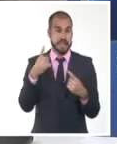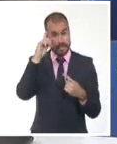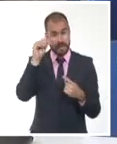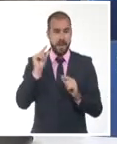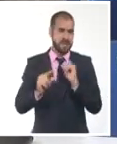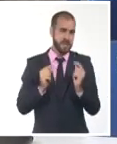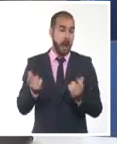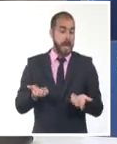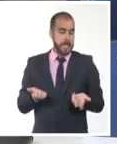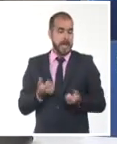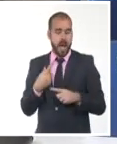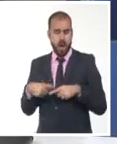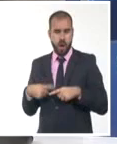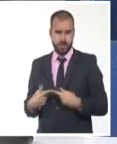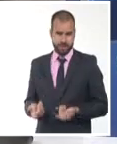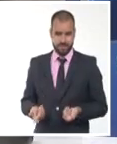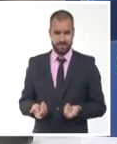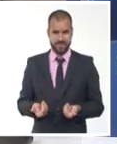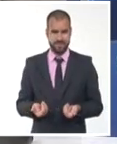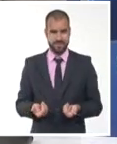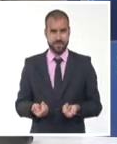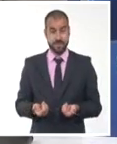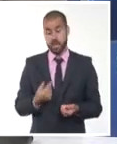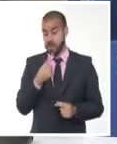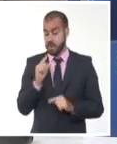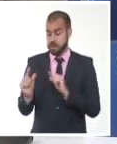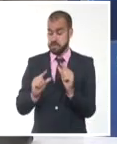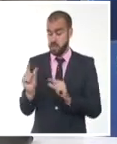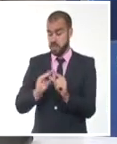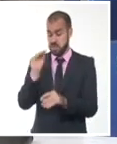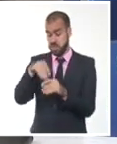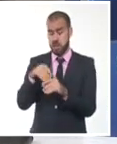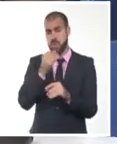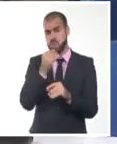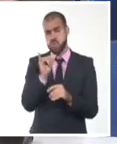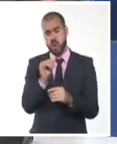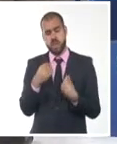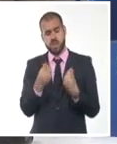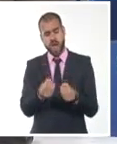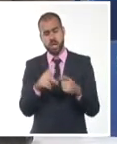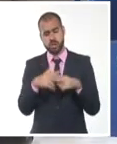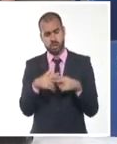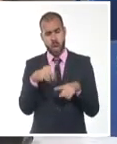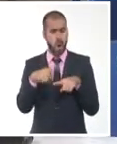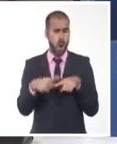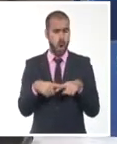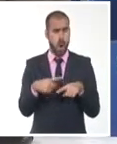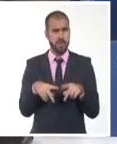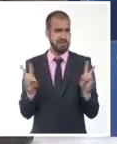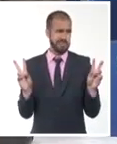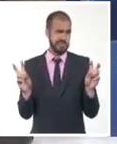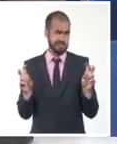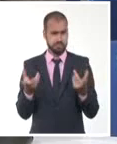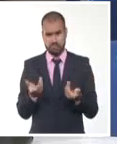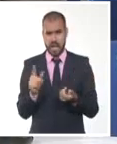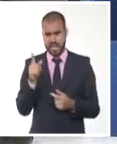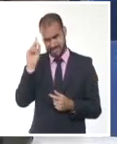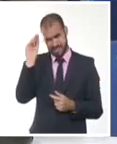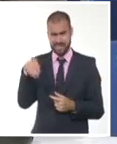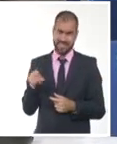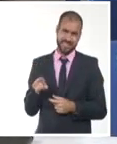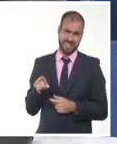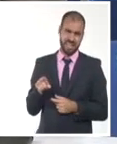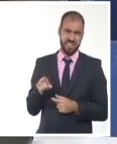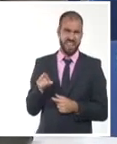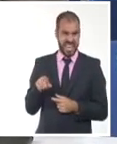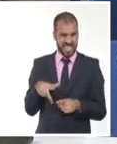esencias inamovibles, que llevan a los implicados a dar soluciones, como decíamos, cosméticas, que ellos mismos saben que no